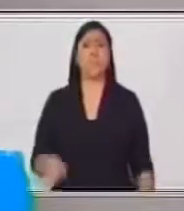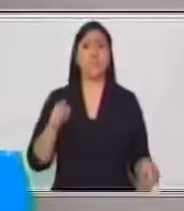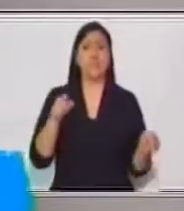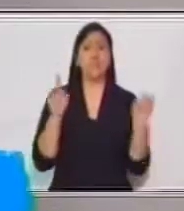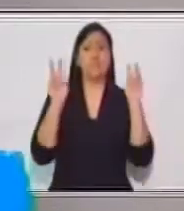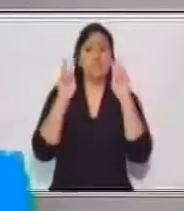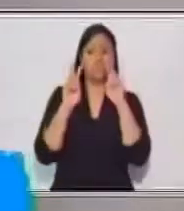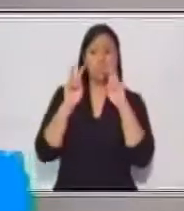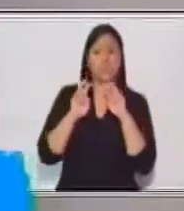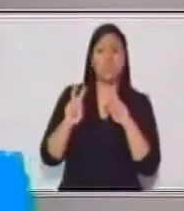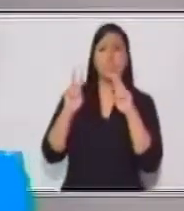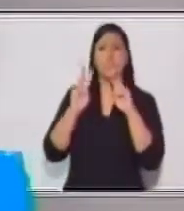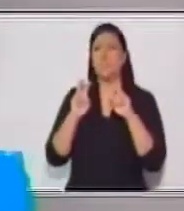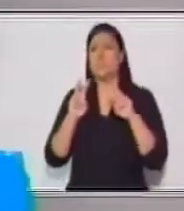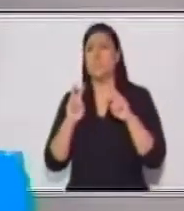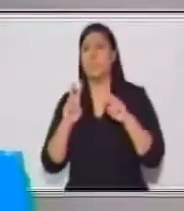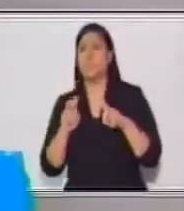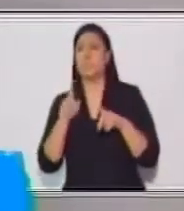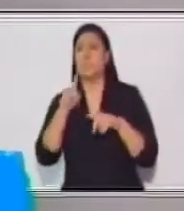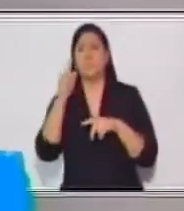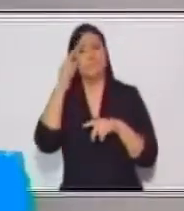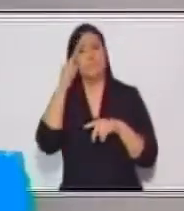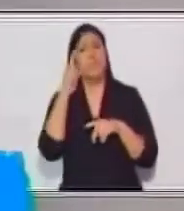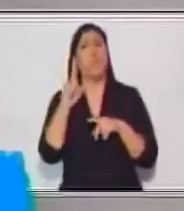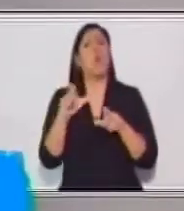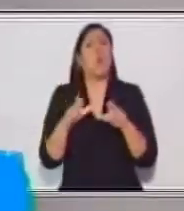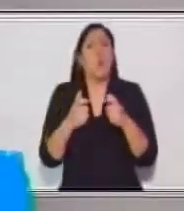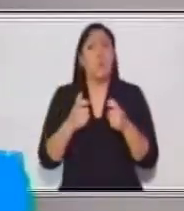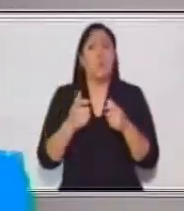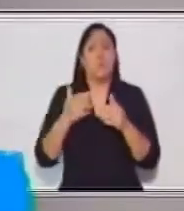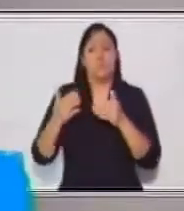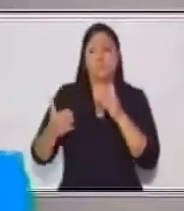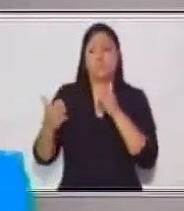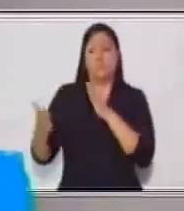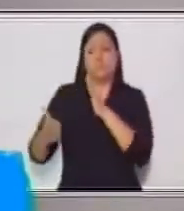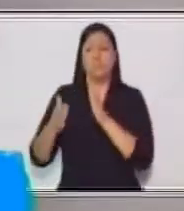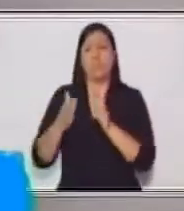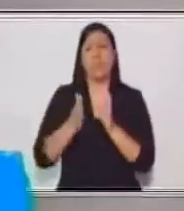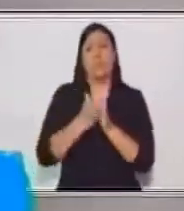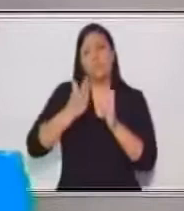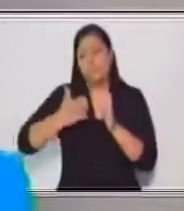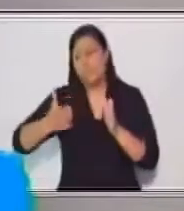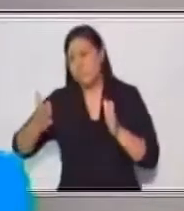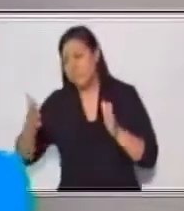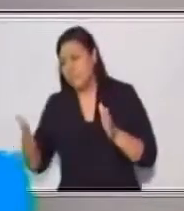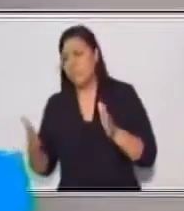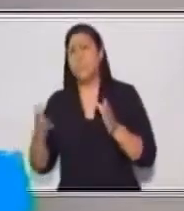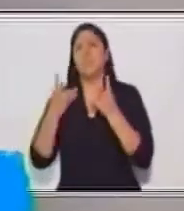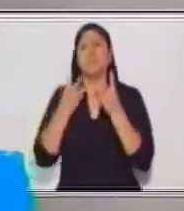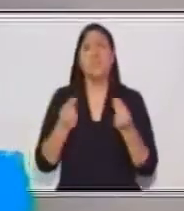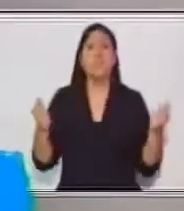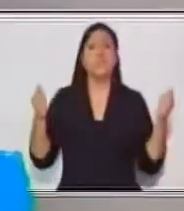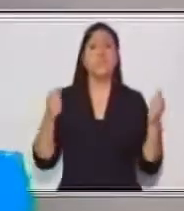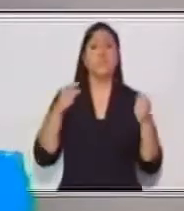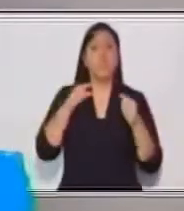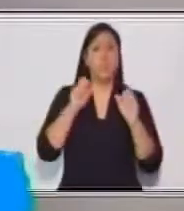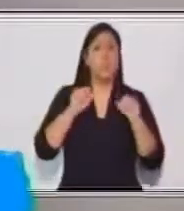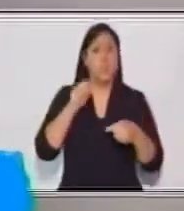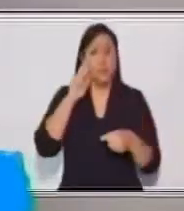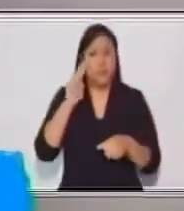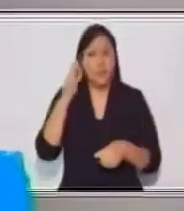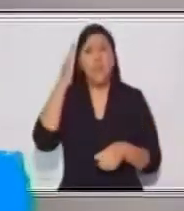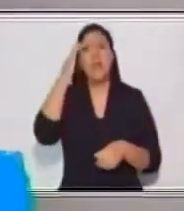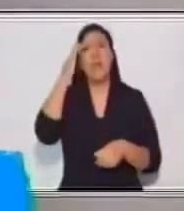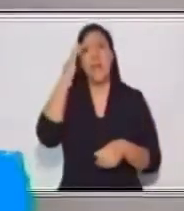revisar, ¿verdad?, el procedimiento para encontrar estos valores y para